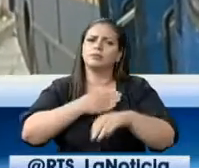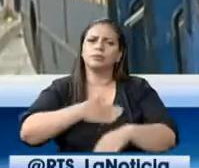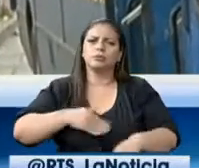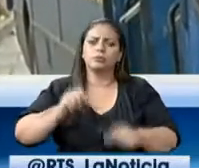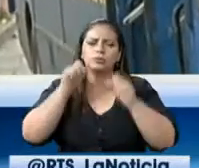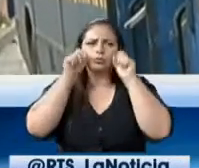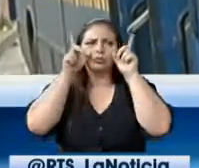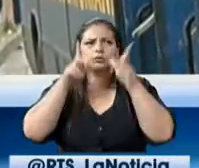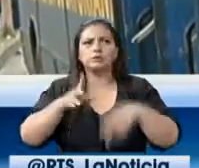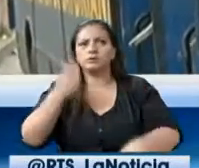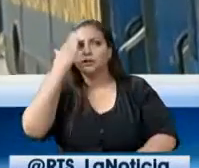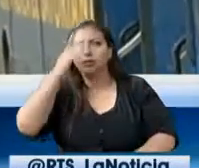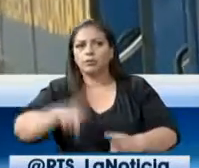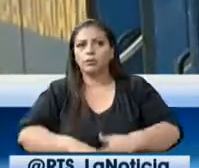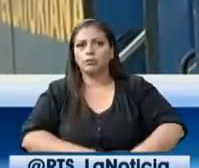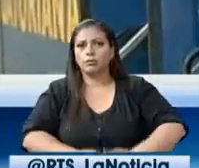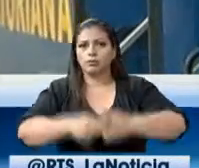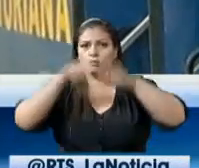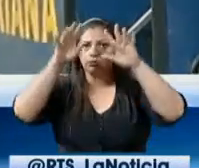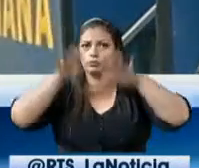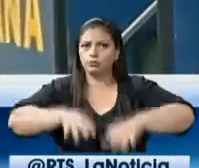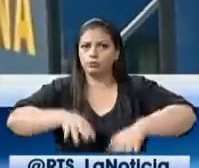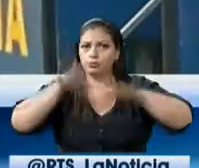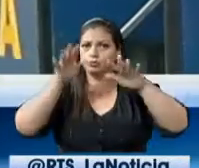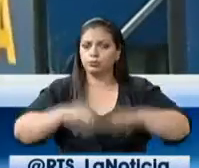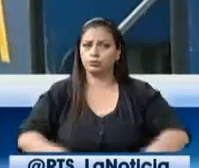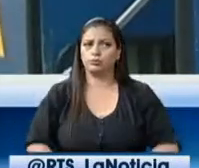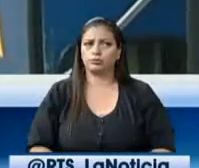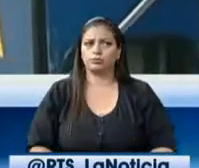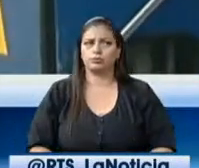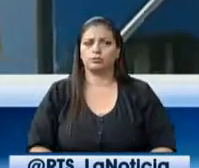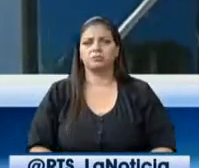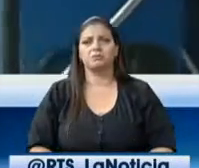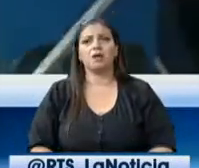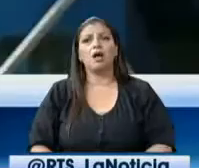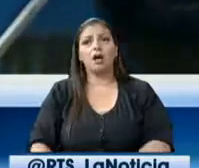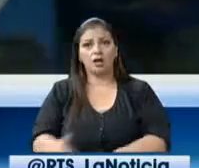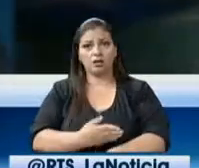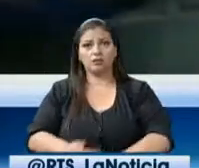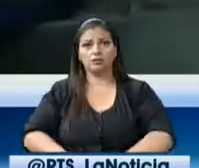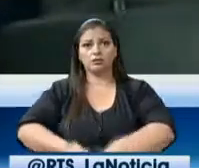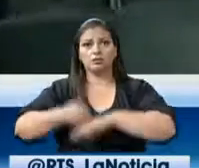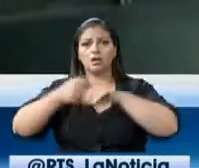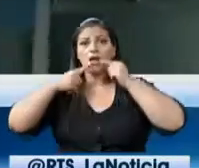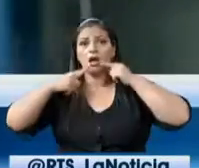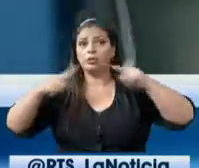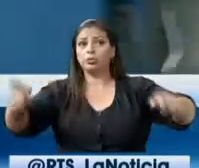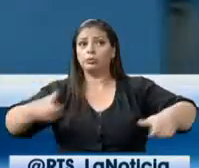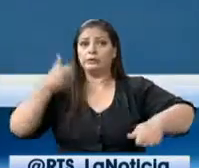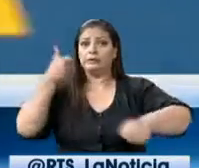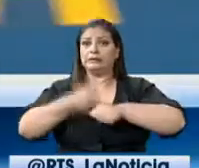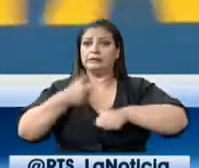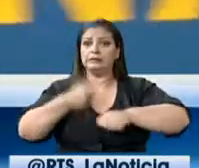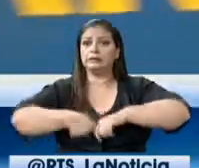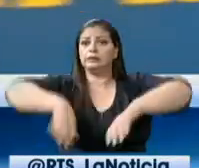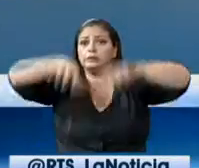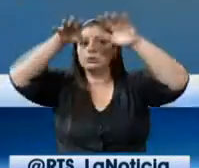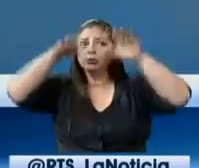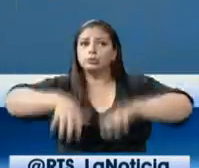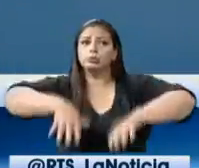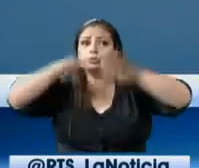Claro, claro que sí, Margarita. Que ya se vienen las lluvias. Este es el anuncio de que a lo mejor ya comienza el invierno, ¿no? Así es. El invierno poco a poco se va haciendo presente,